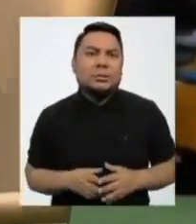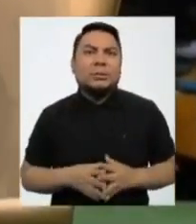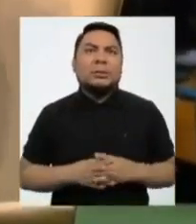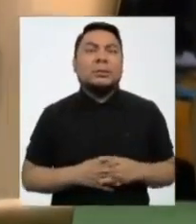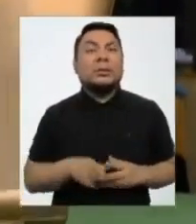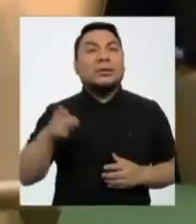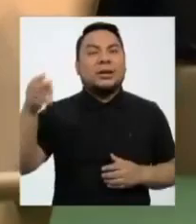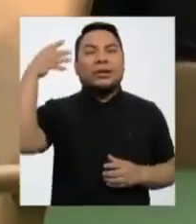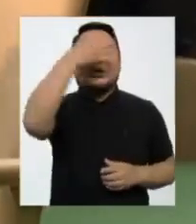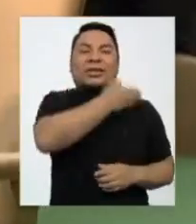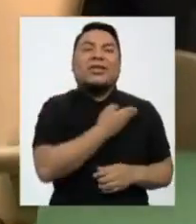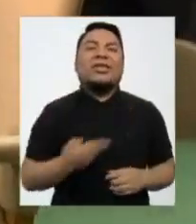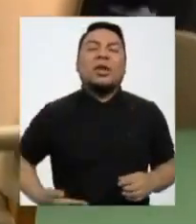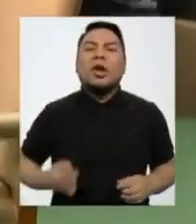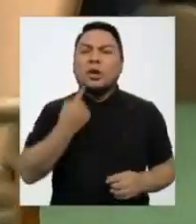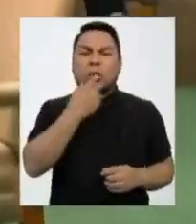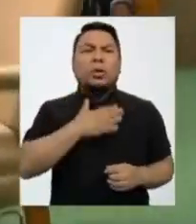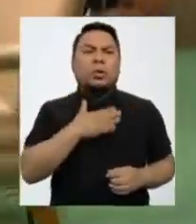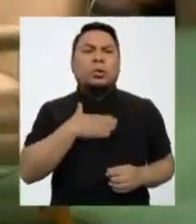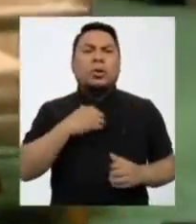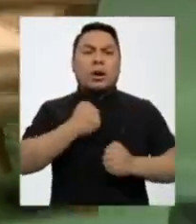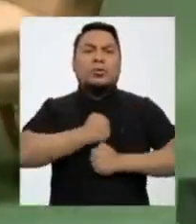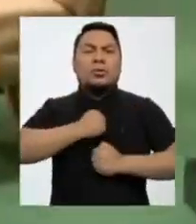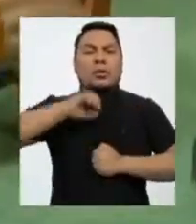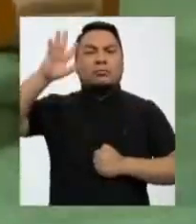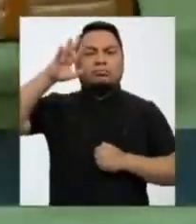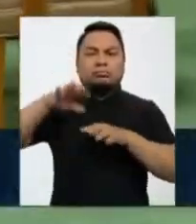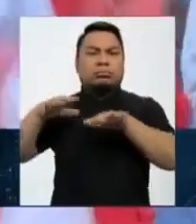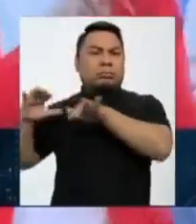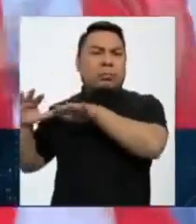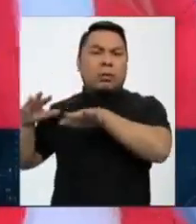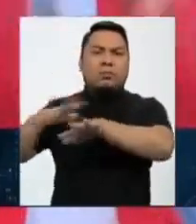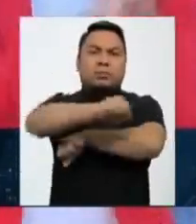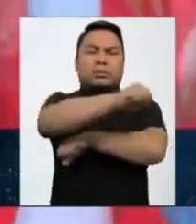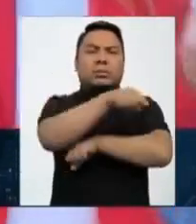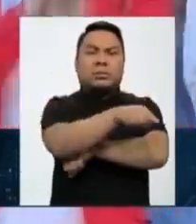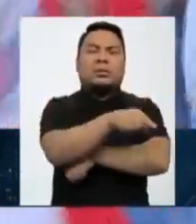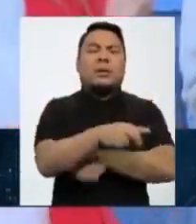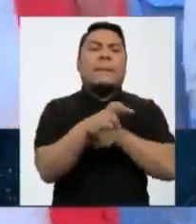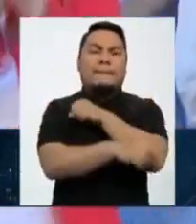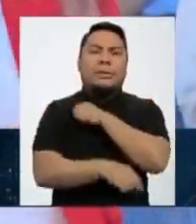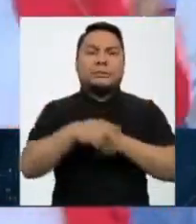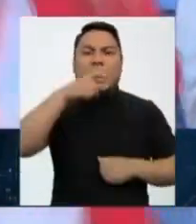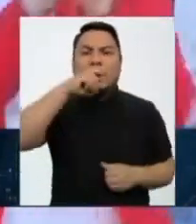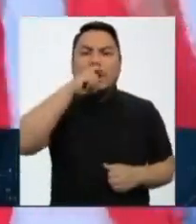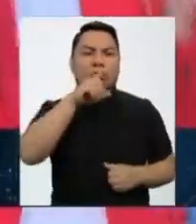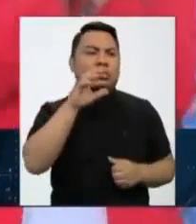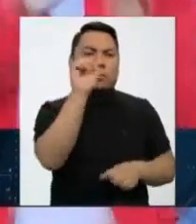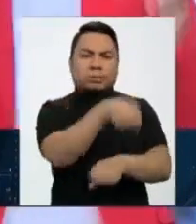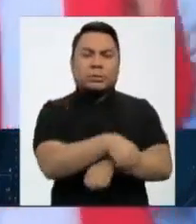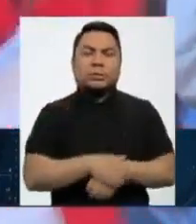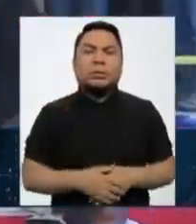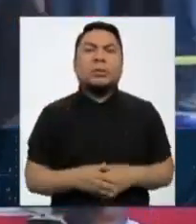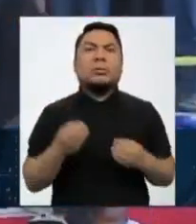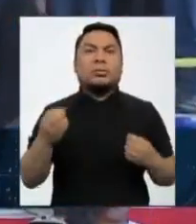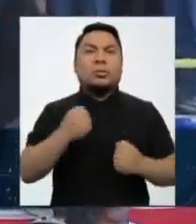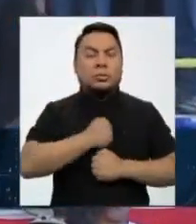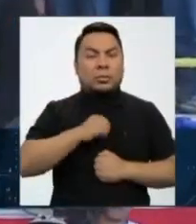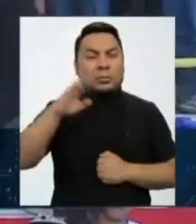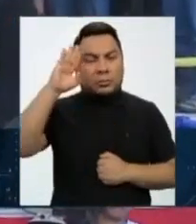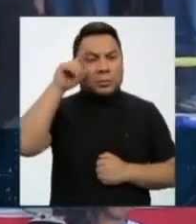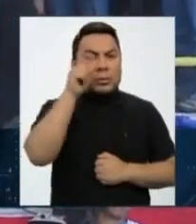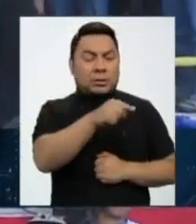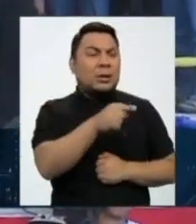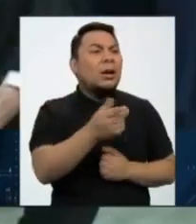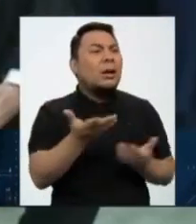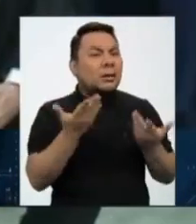Donald Trump cree que un golpe militar contra el gobierno venezolano de Nicolás Maduro triunfaría rápidamente si la Fuerza Armada de ese país